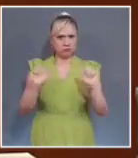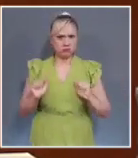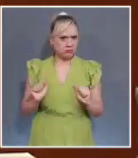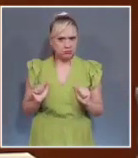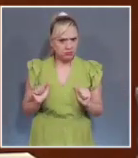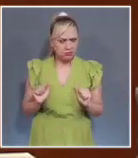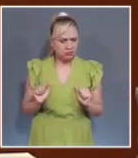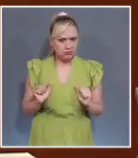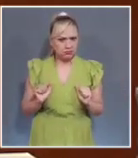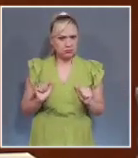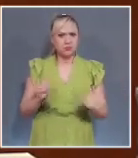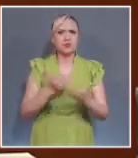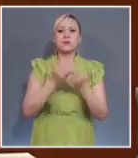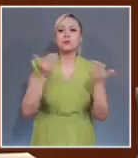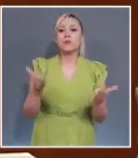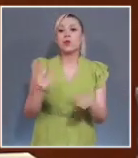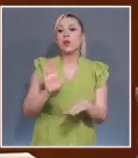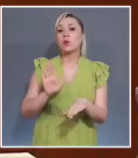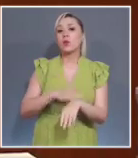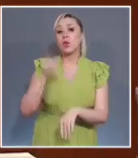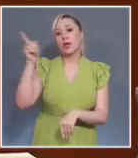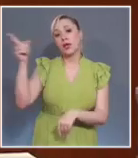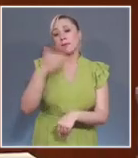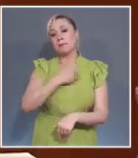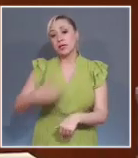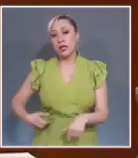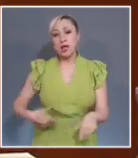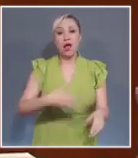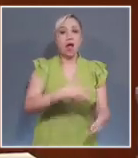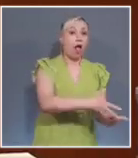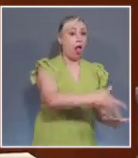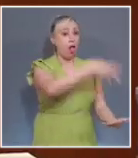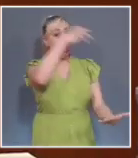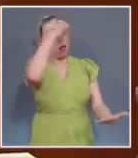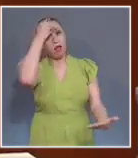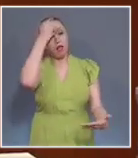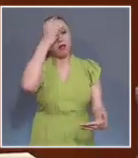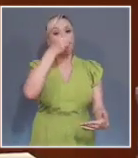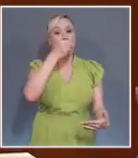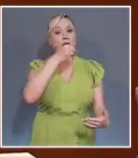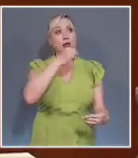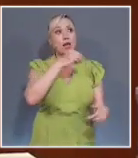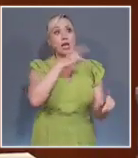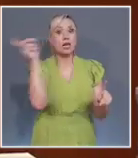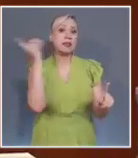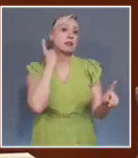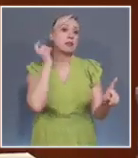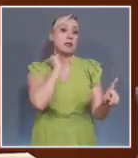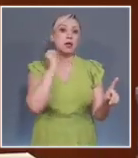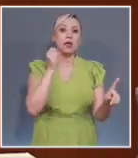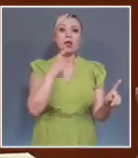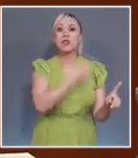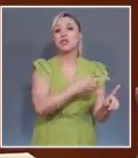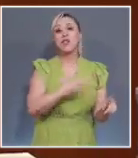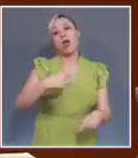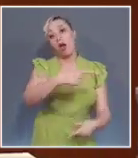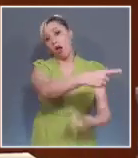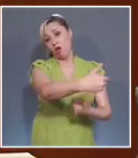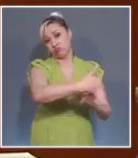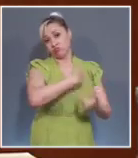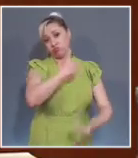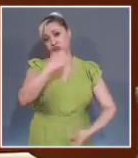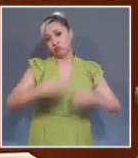imitación el legislador nos anuncia que nos estamos entrometiendo en sus funciones Pues el